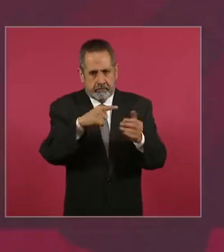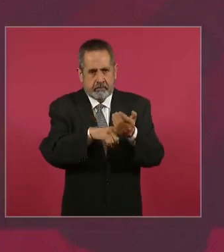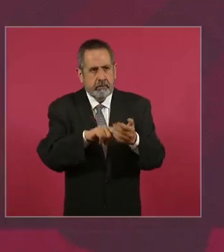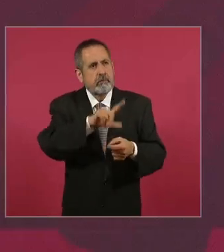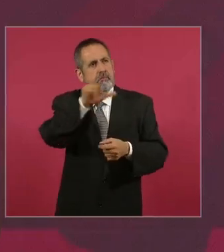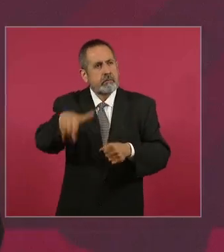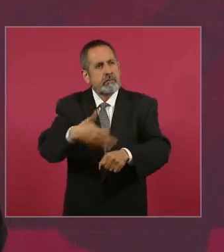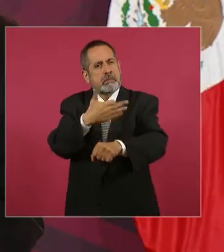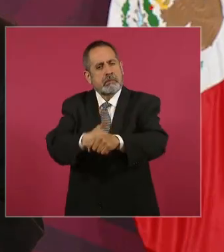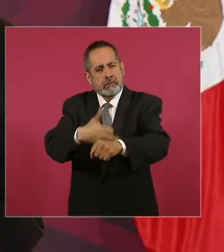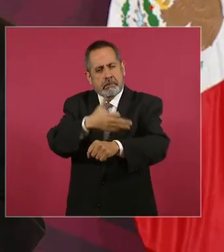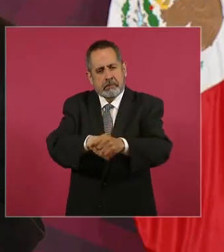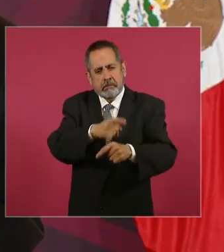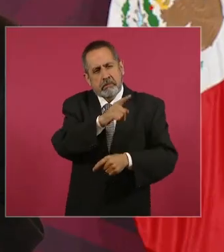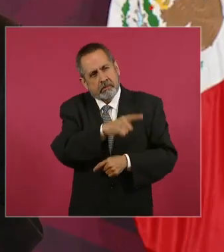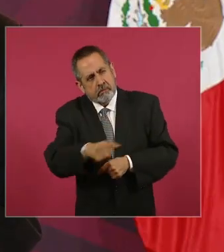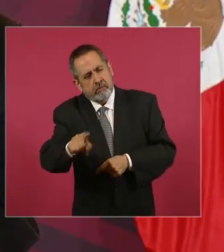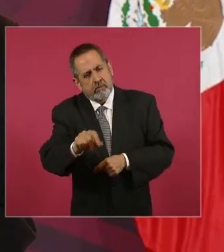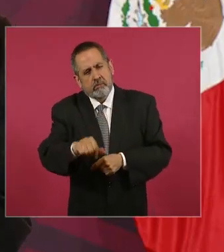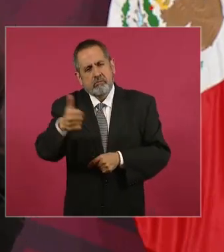tarde a inaugurar